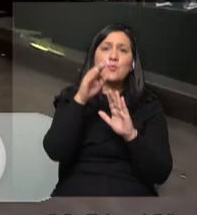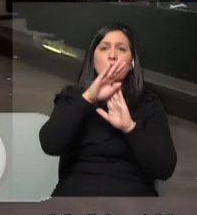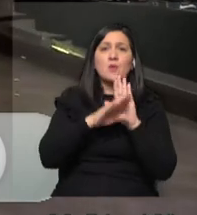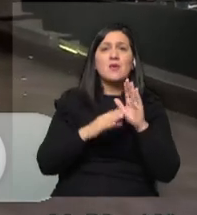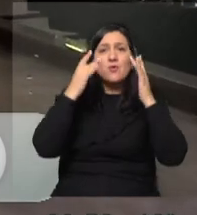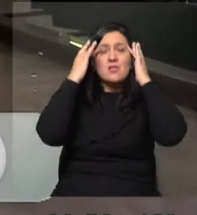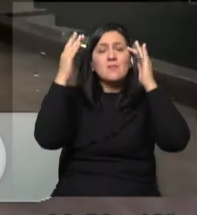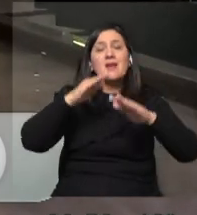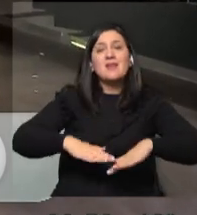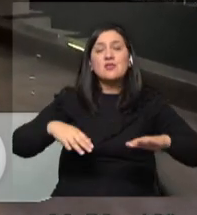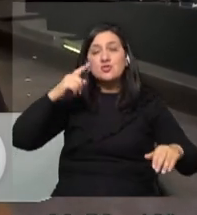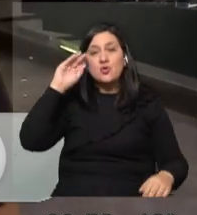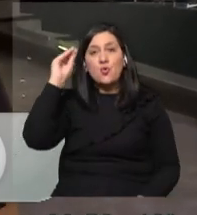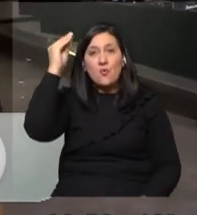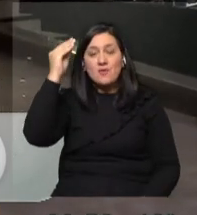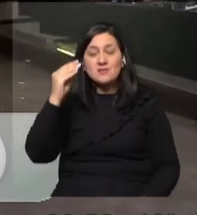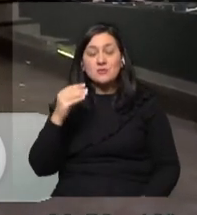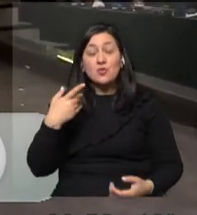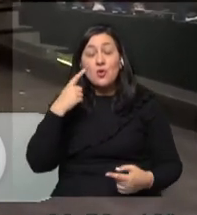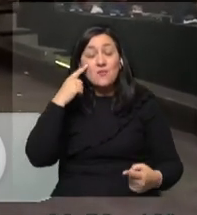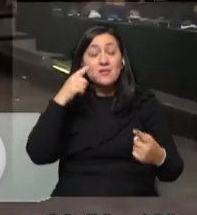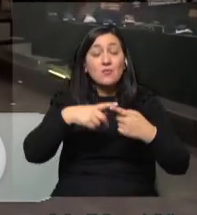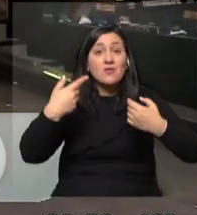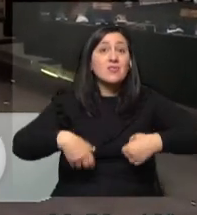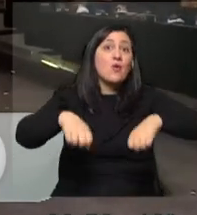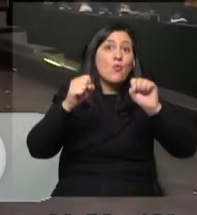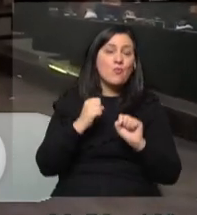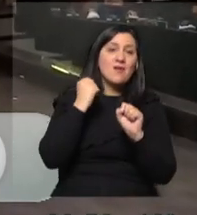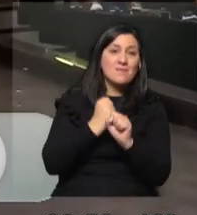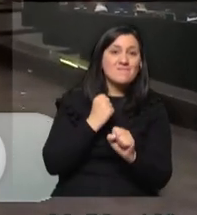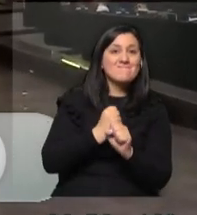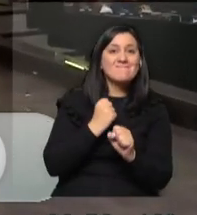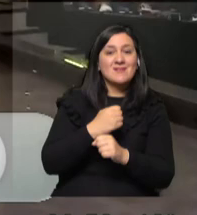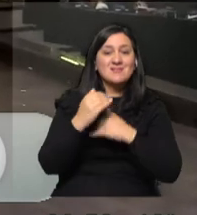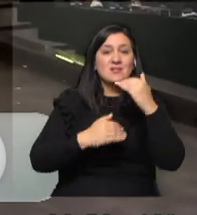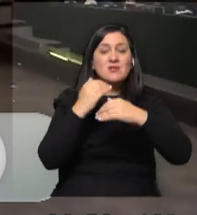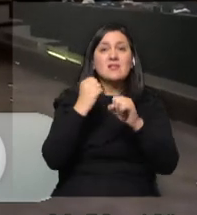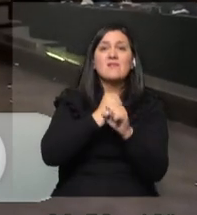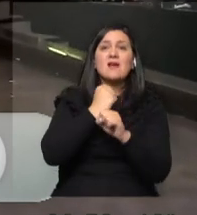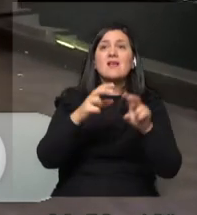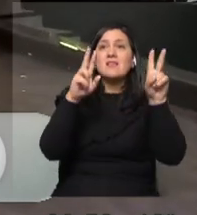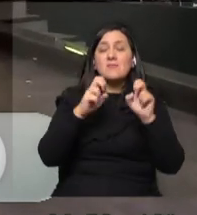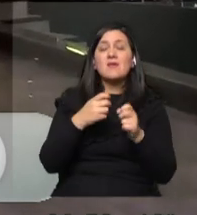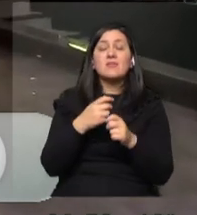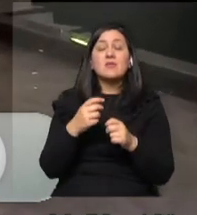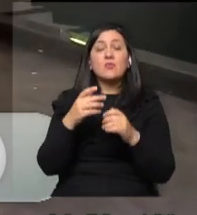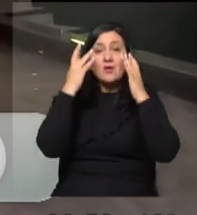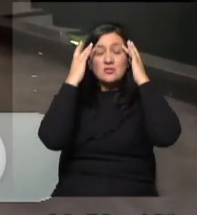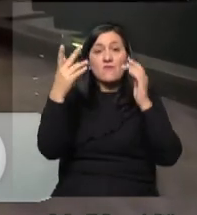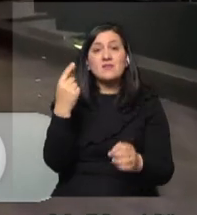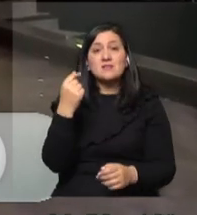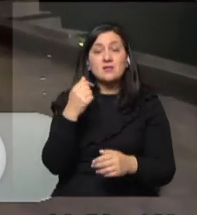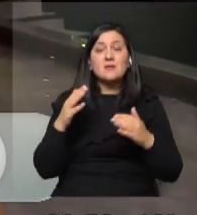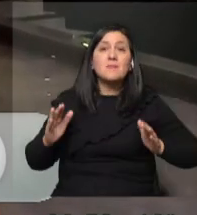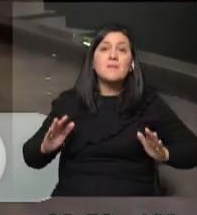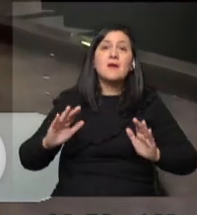niños y jóvenes con el objetivo de que descubran ese espíritu emprendedor, lo vayan desarrollando, que trabajen en temas de educación financiera, que se preparen para el